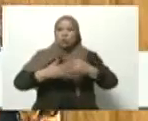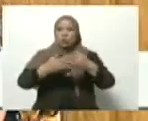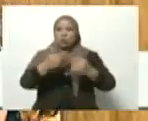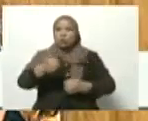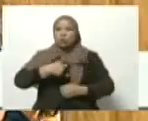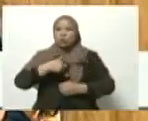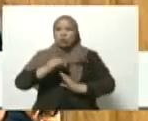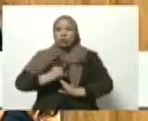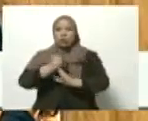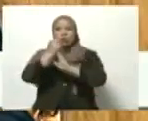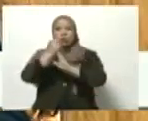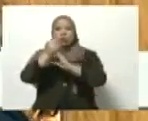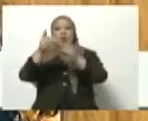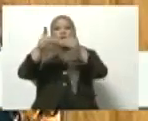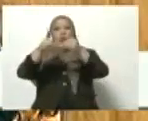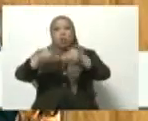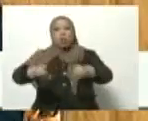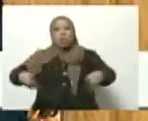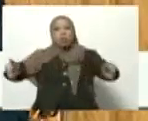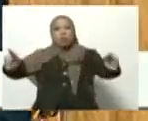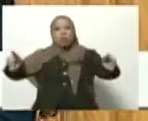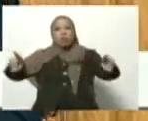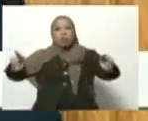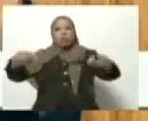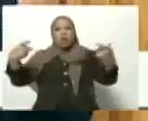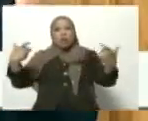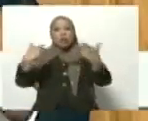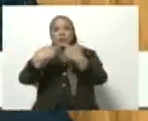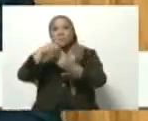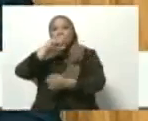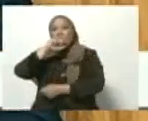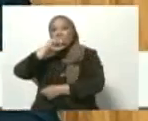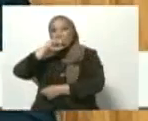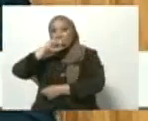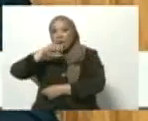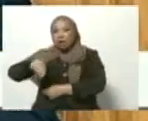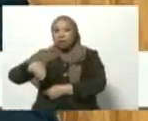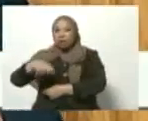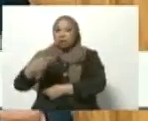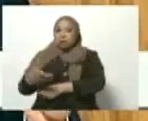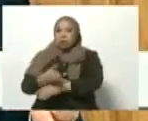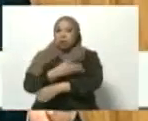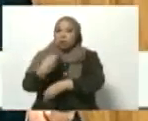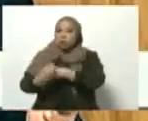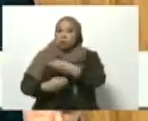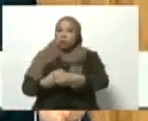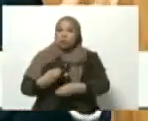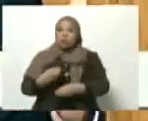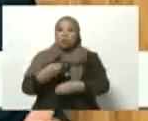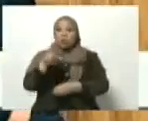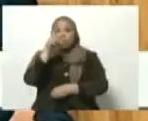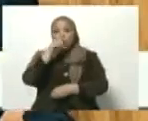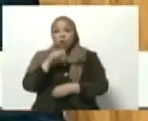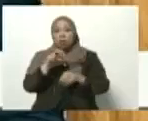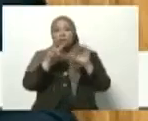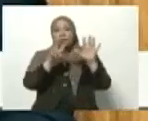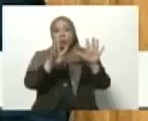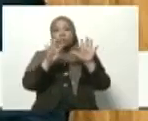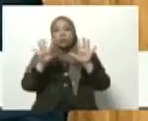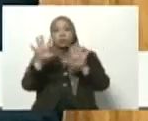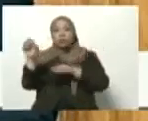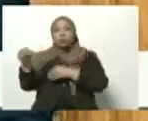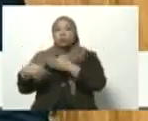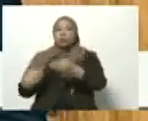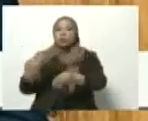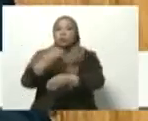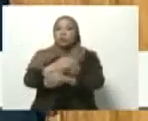dividir a mis enemigos. Y por eso él, al presidente Nixon en los años 70, que nunca nadie había ido a China y China estaba aislada, él